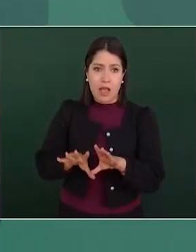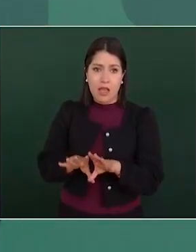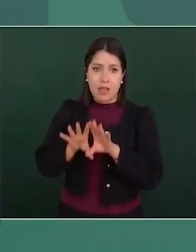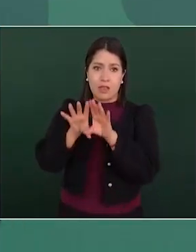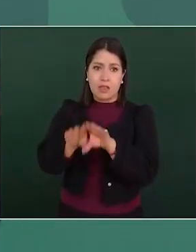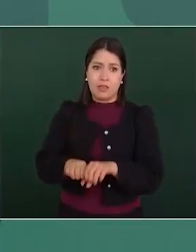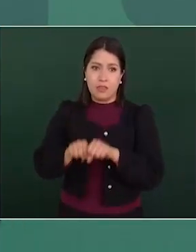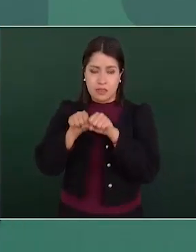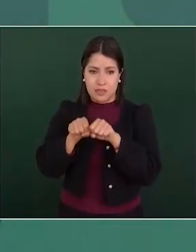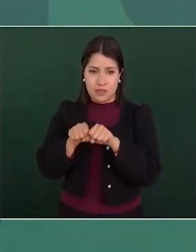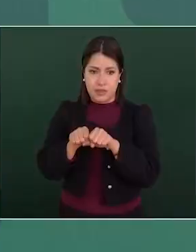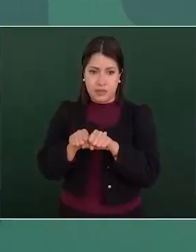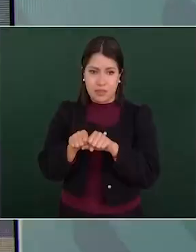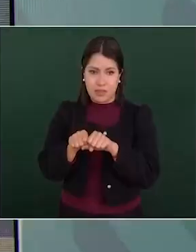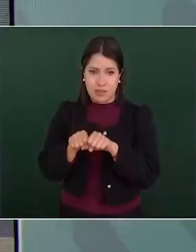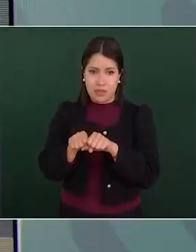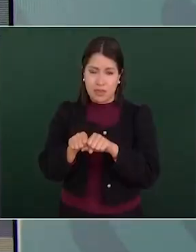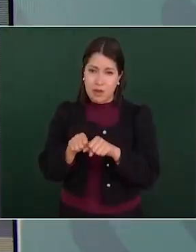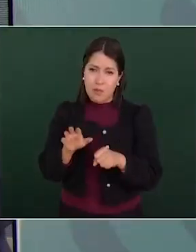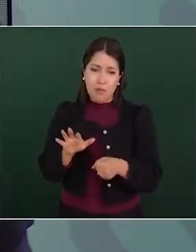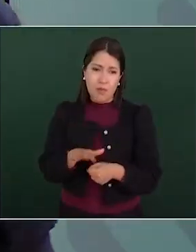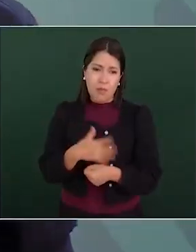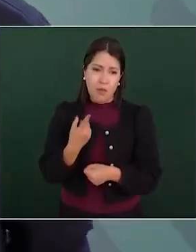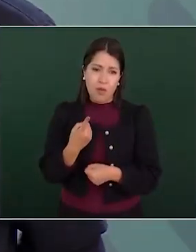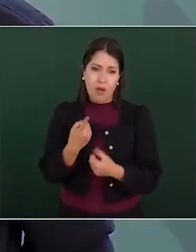porque habían de parte de nosotros,